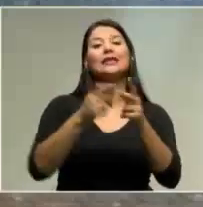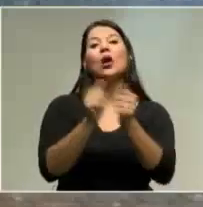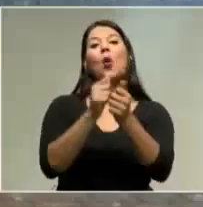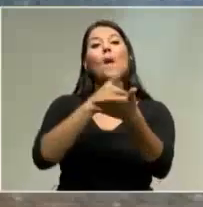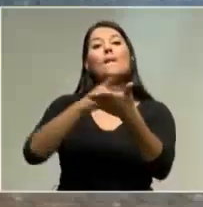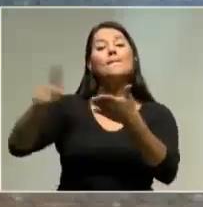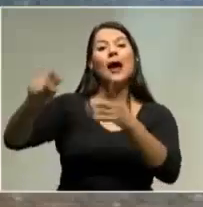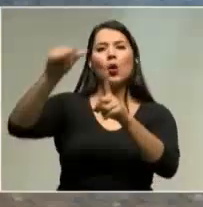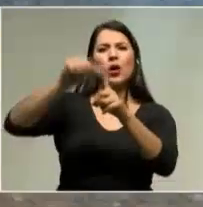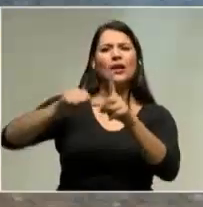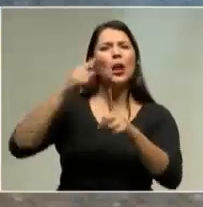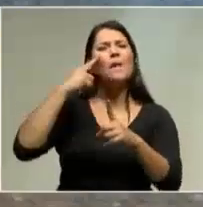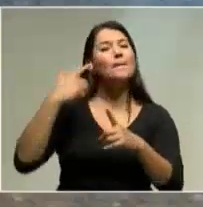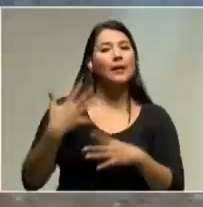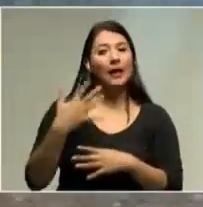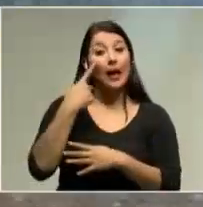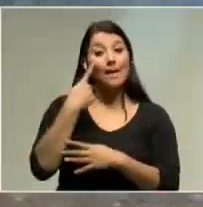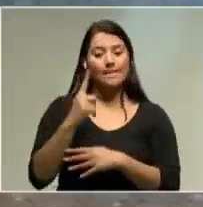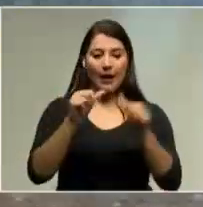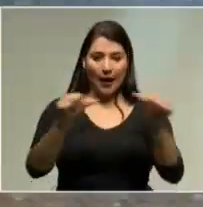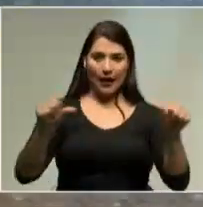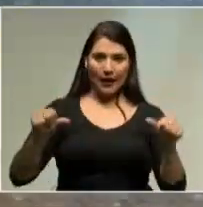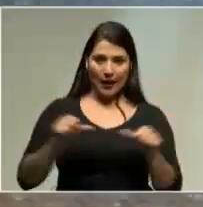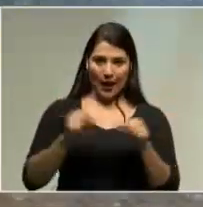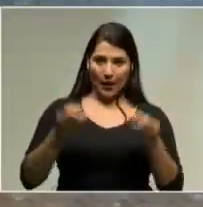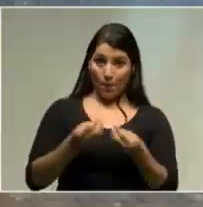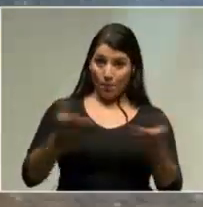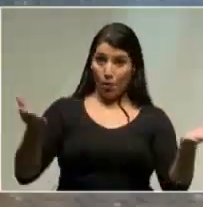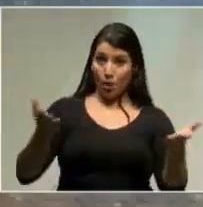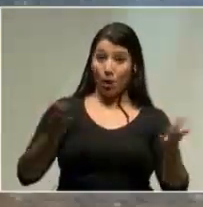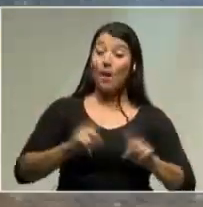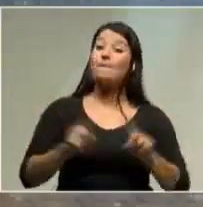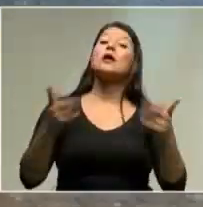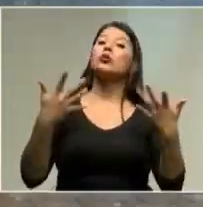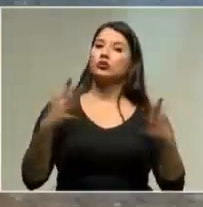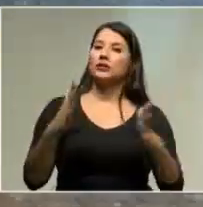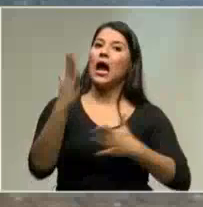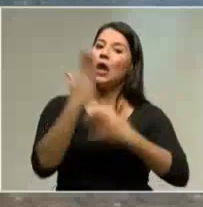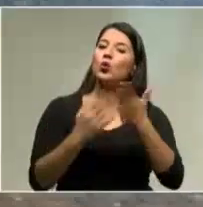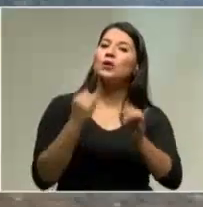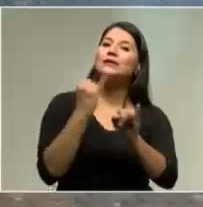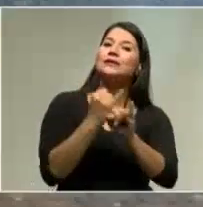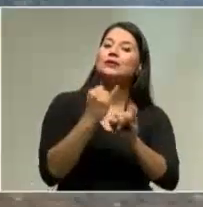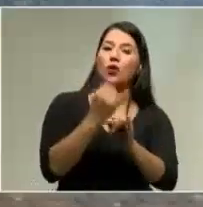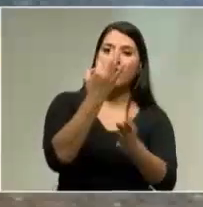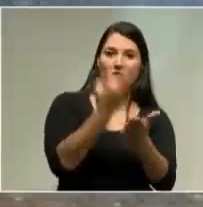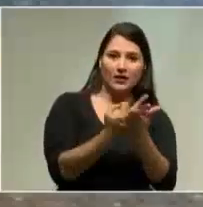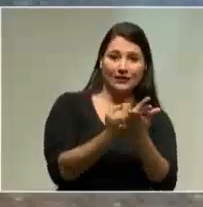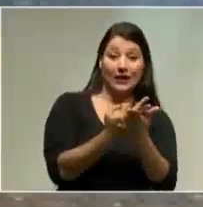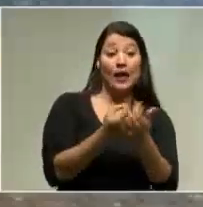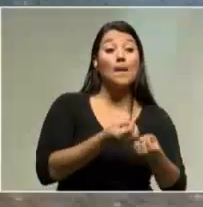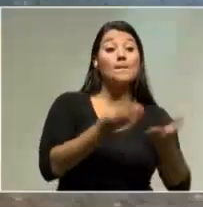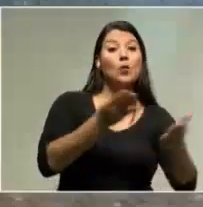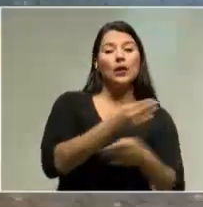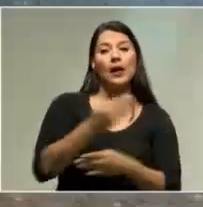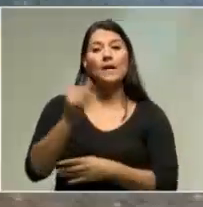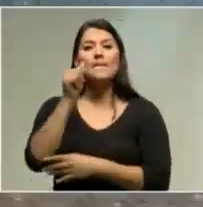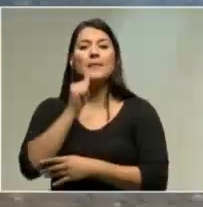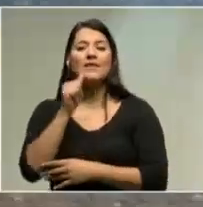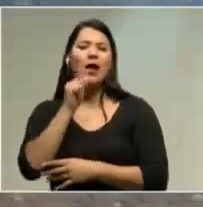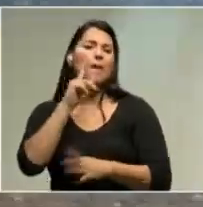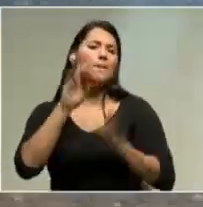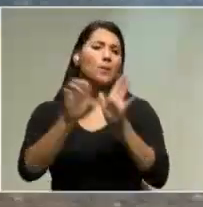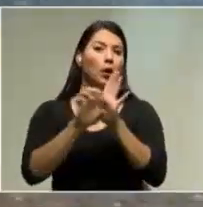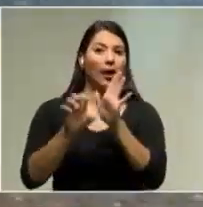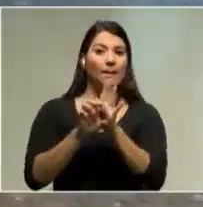los aguinaldos para el sector público. Sin embargo, ya algunas entidades financieras, tanto públicas como privadas, como por